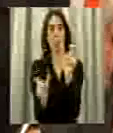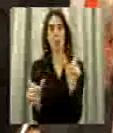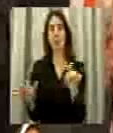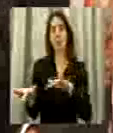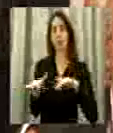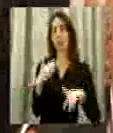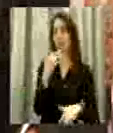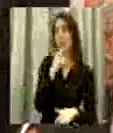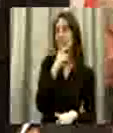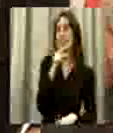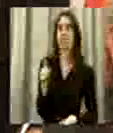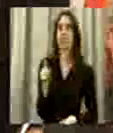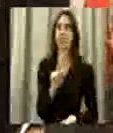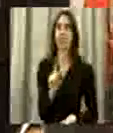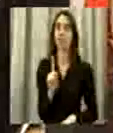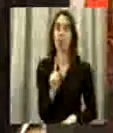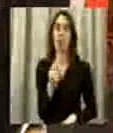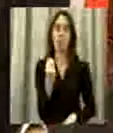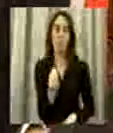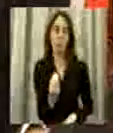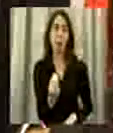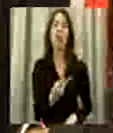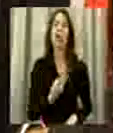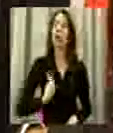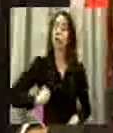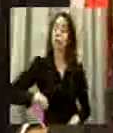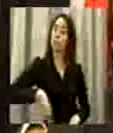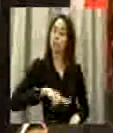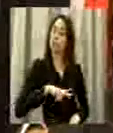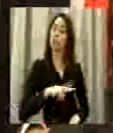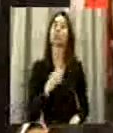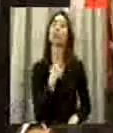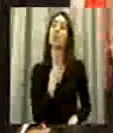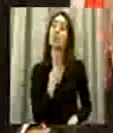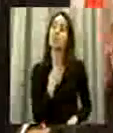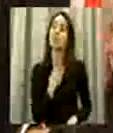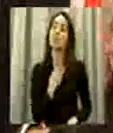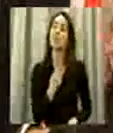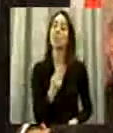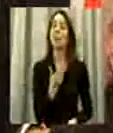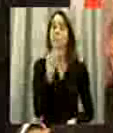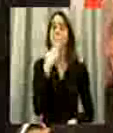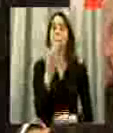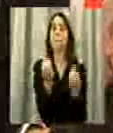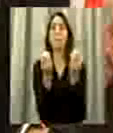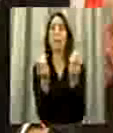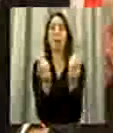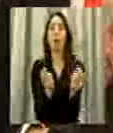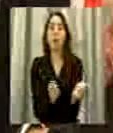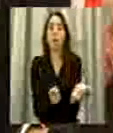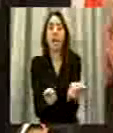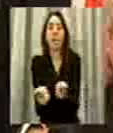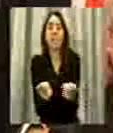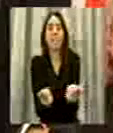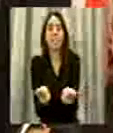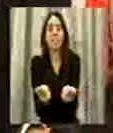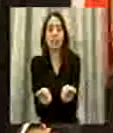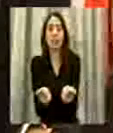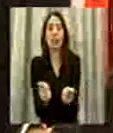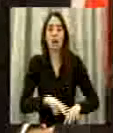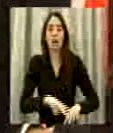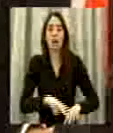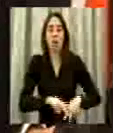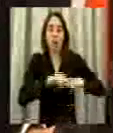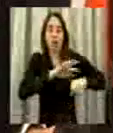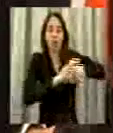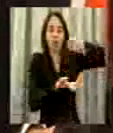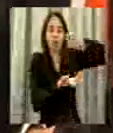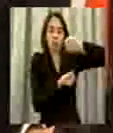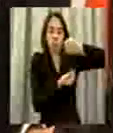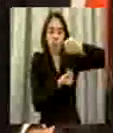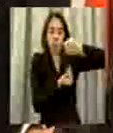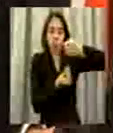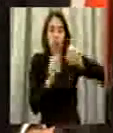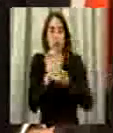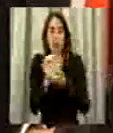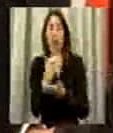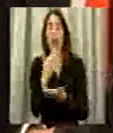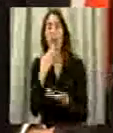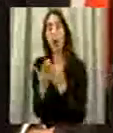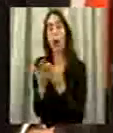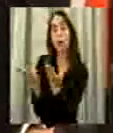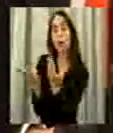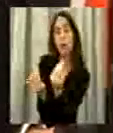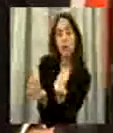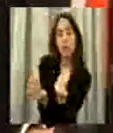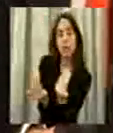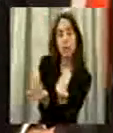no es bueno. Entonces, a nosotros nos interesa mejorar la gestión de los recursos del Estado. ¿Cómo? Diciendo, bueno, cuando se